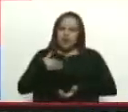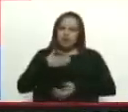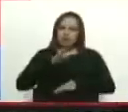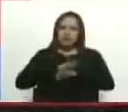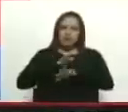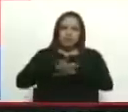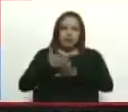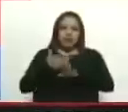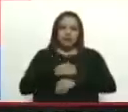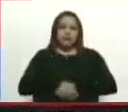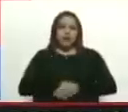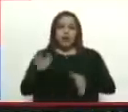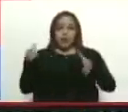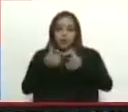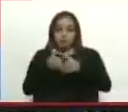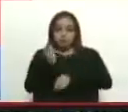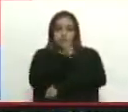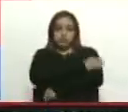la derecha